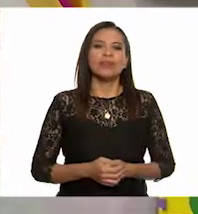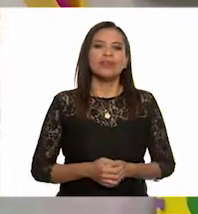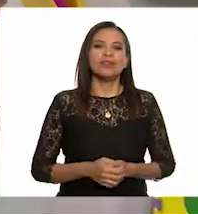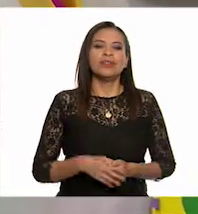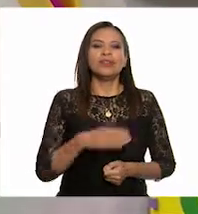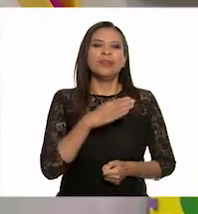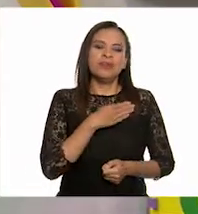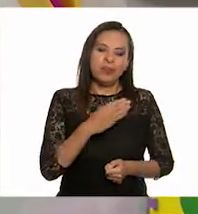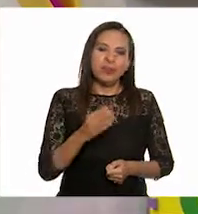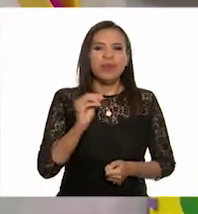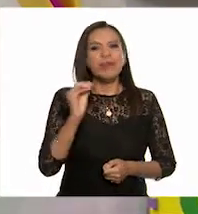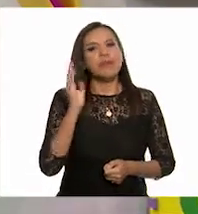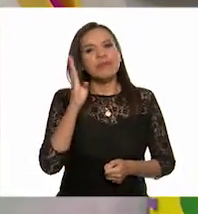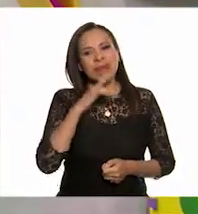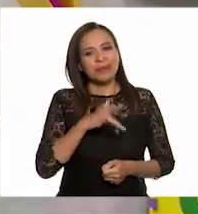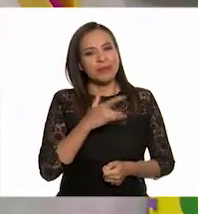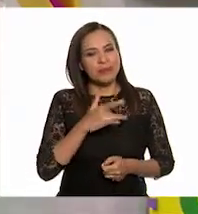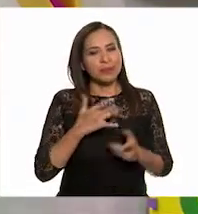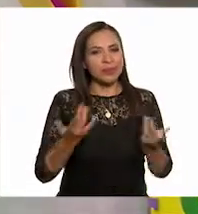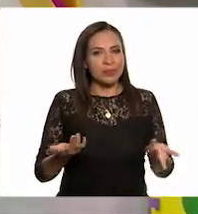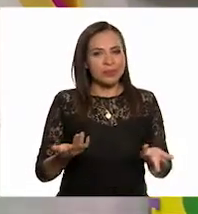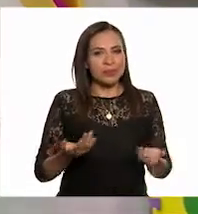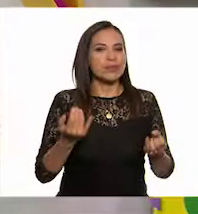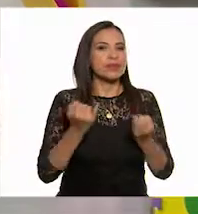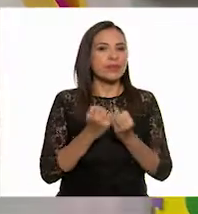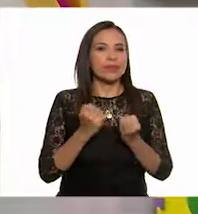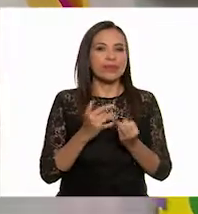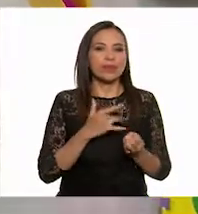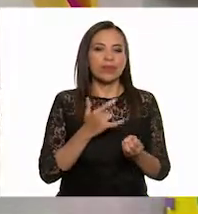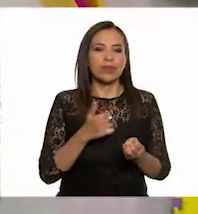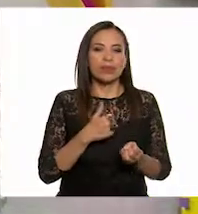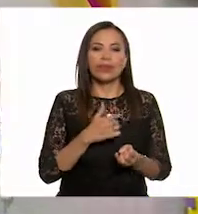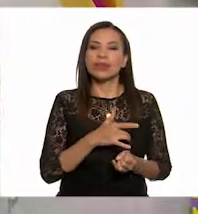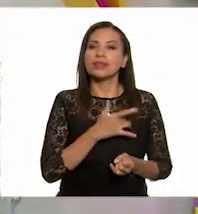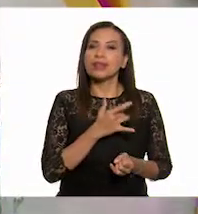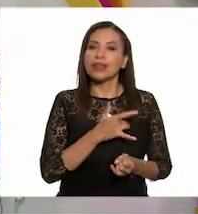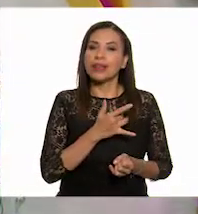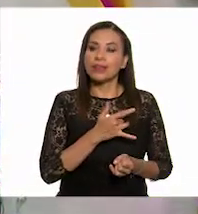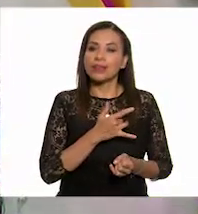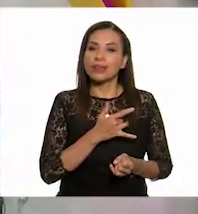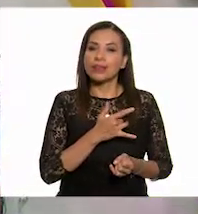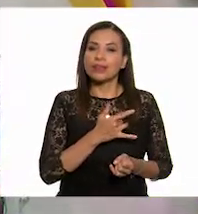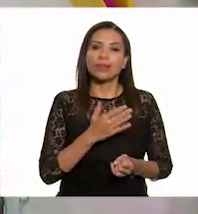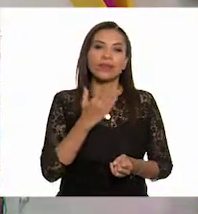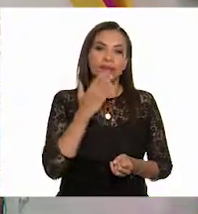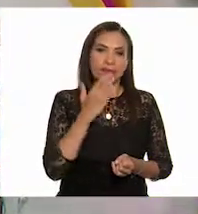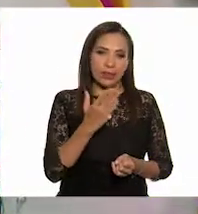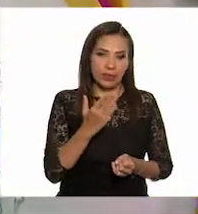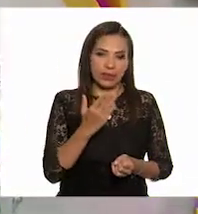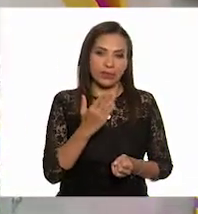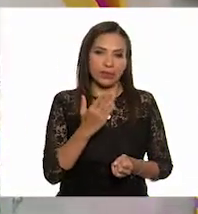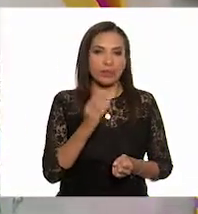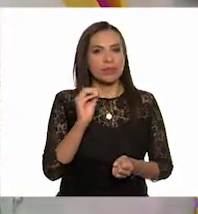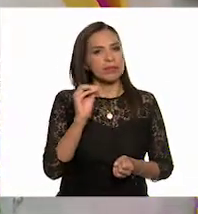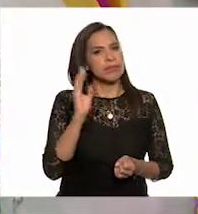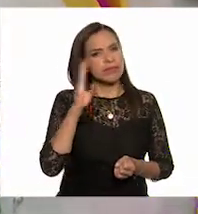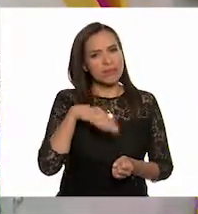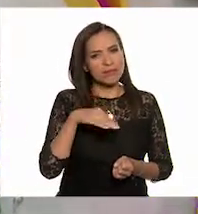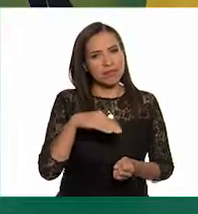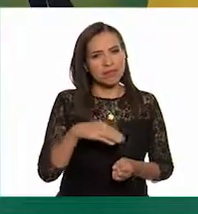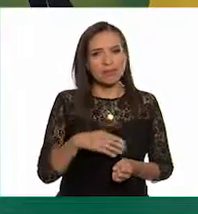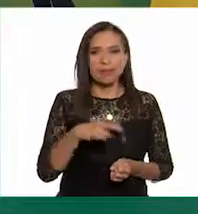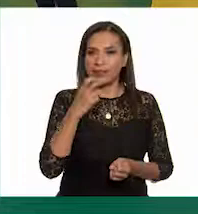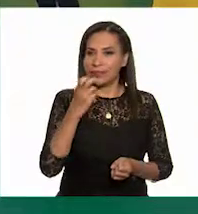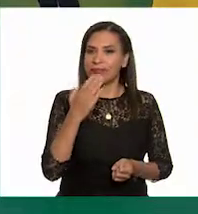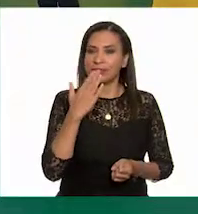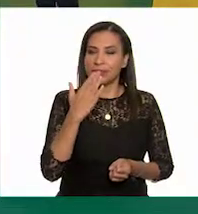de buen o mal humor. Exacto. Y también me siento... Bien. ¿O mal?